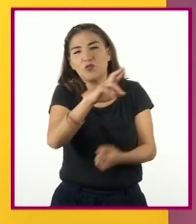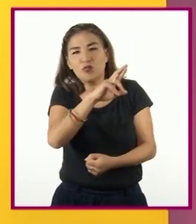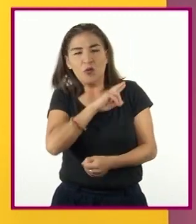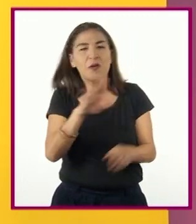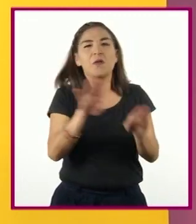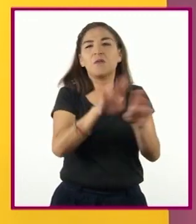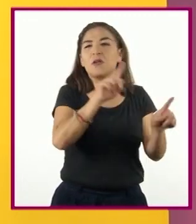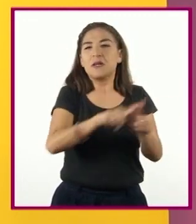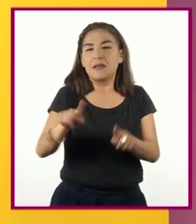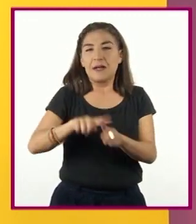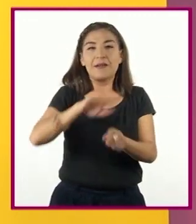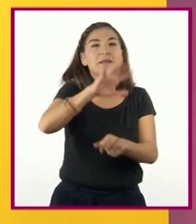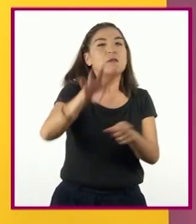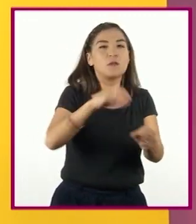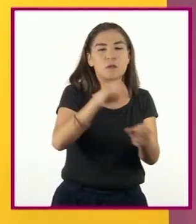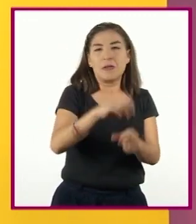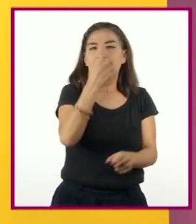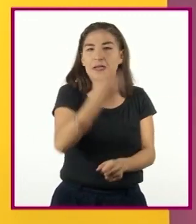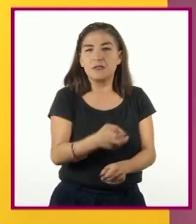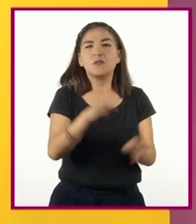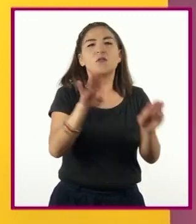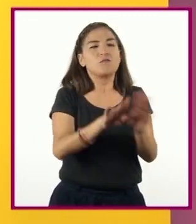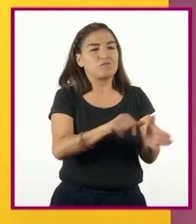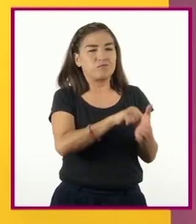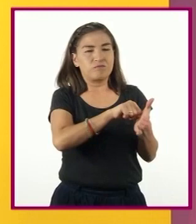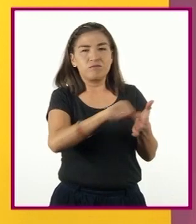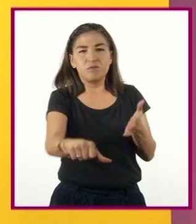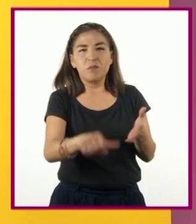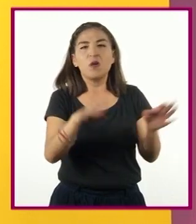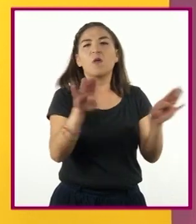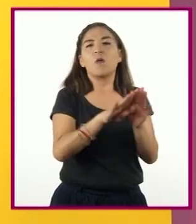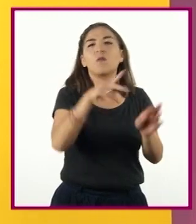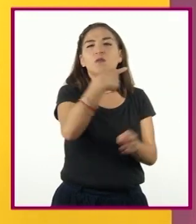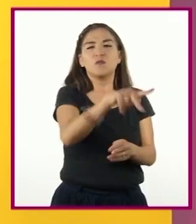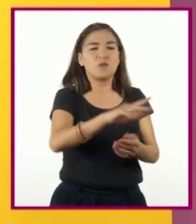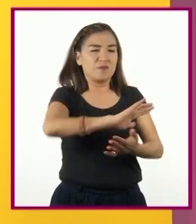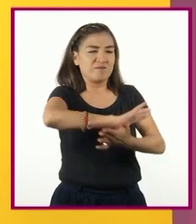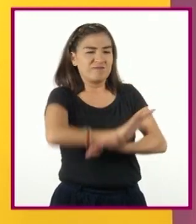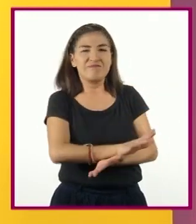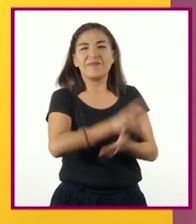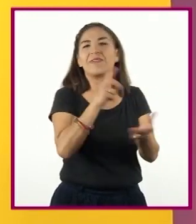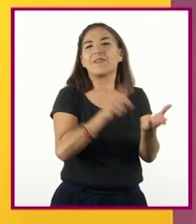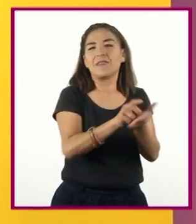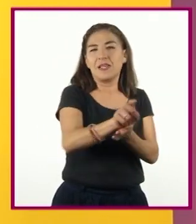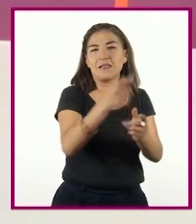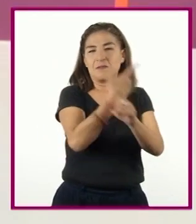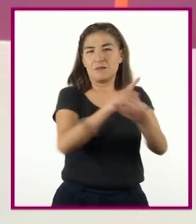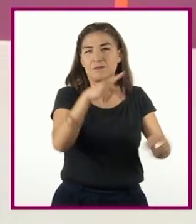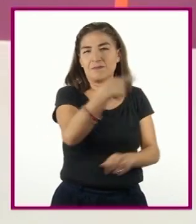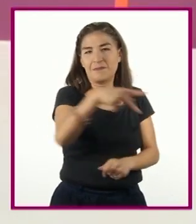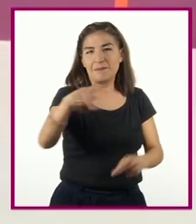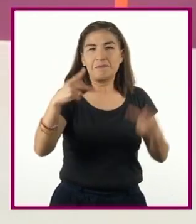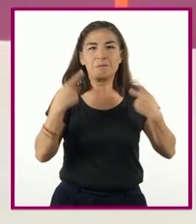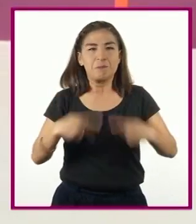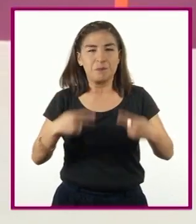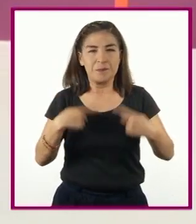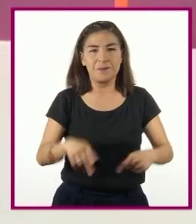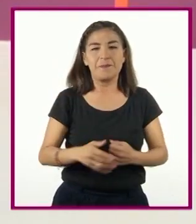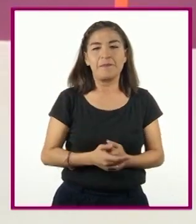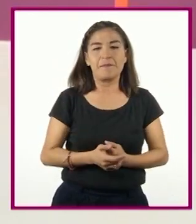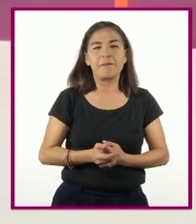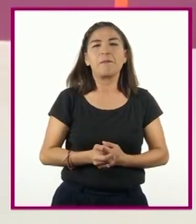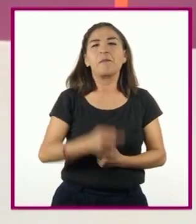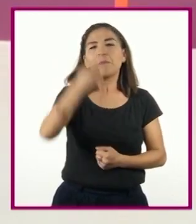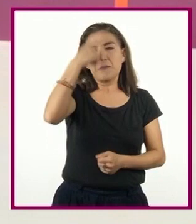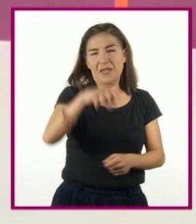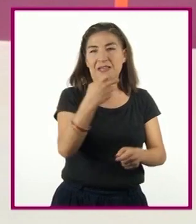y tenga por objeto anular o menoscabar los derechos y libertades de las personas. Para